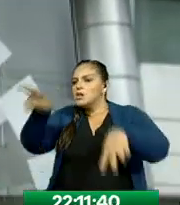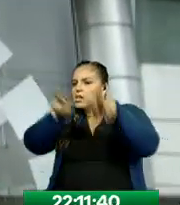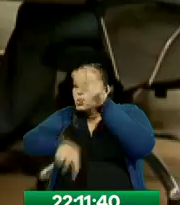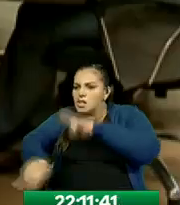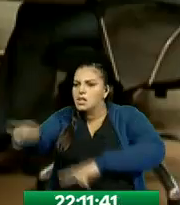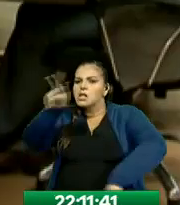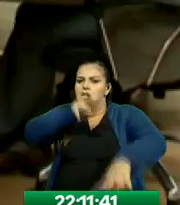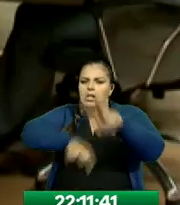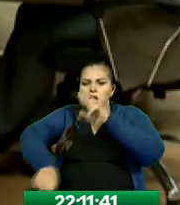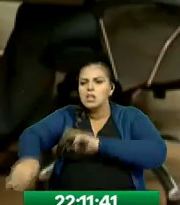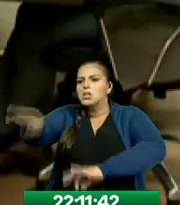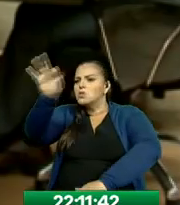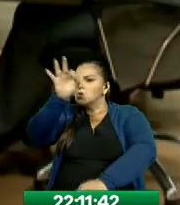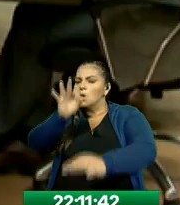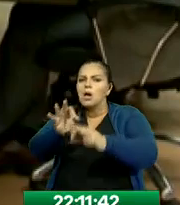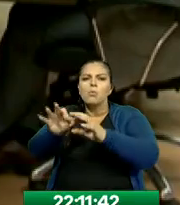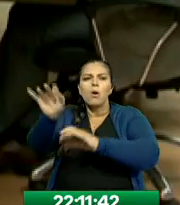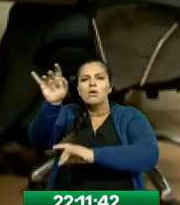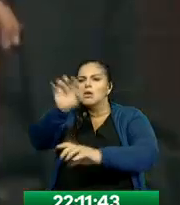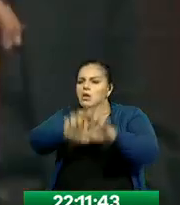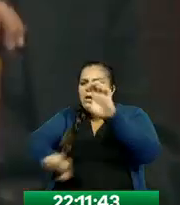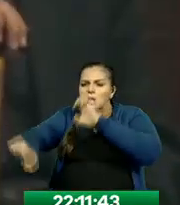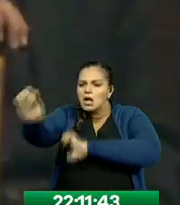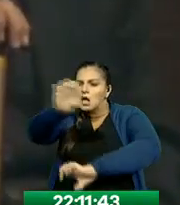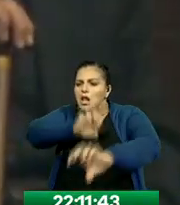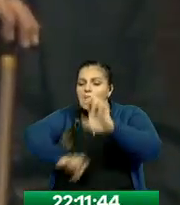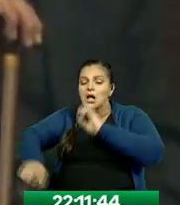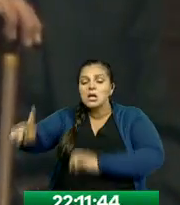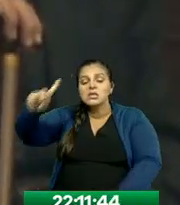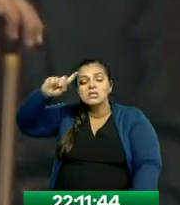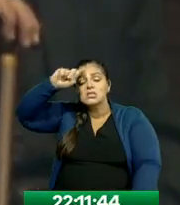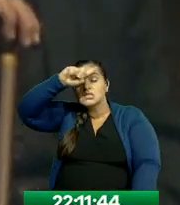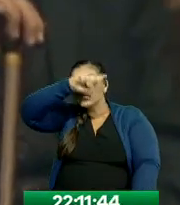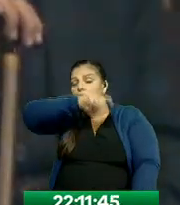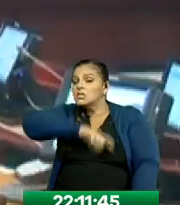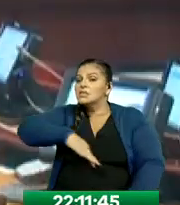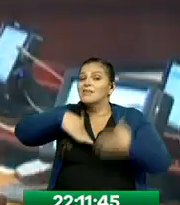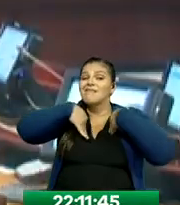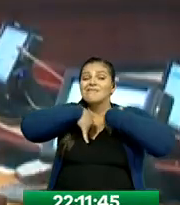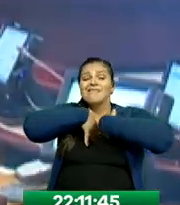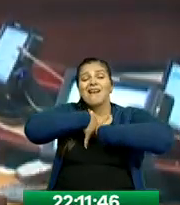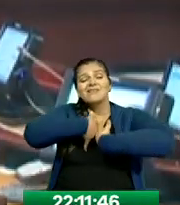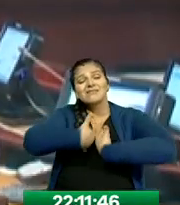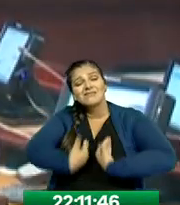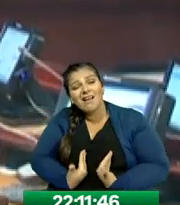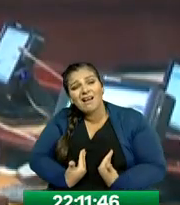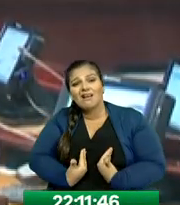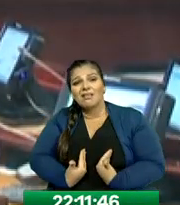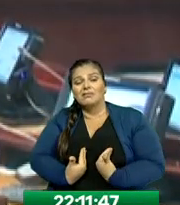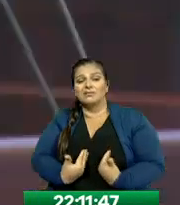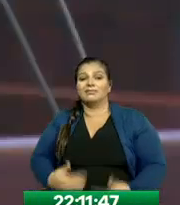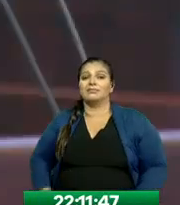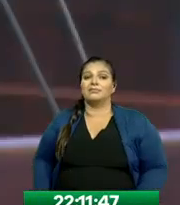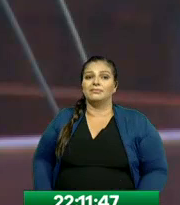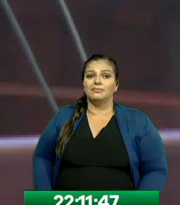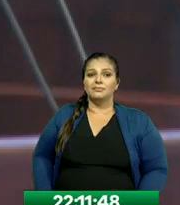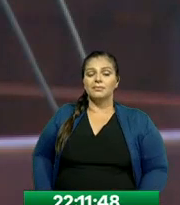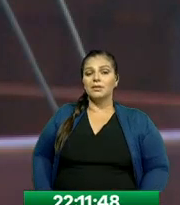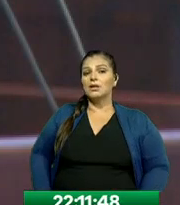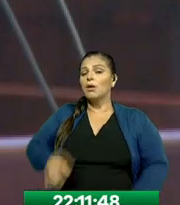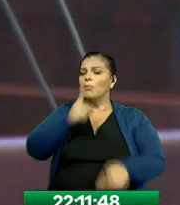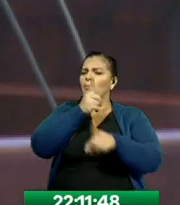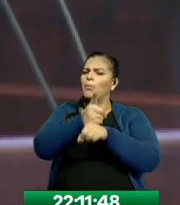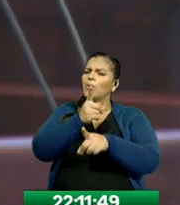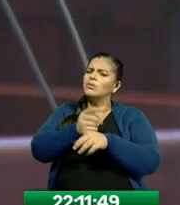esfuerzo posible para elegir a los mejores ecuatorianos. Él pide que este esfuerzo sea valorado por quienes hoy son las autoridades elegidas. Por eso les